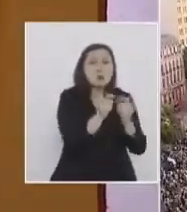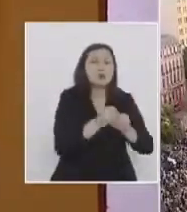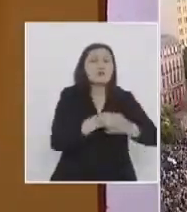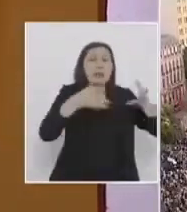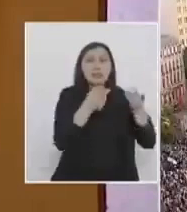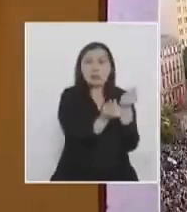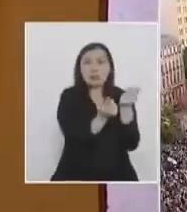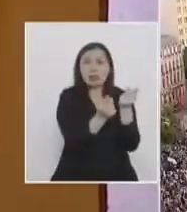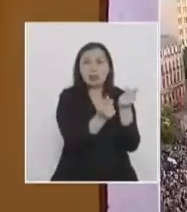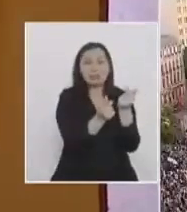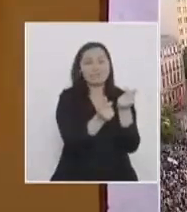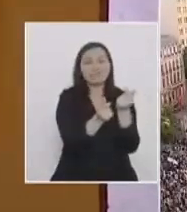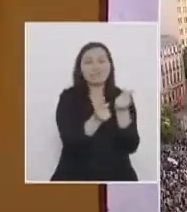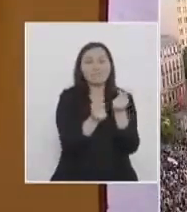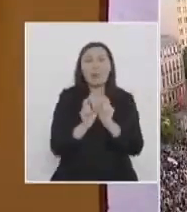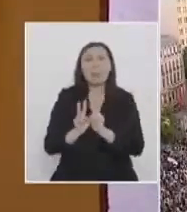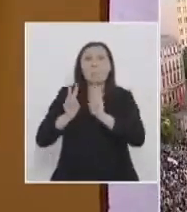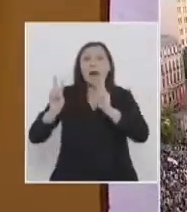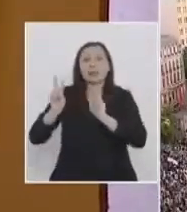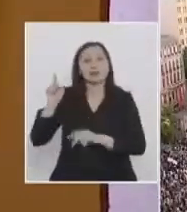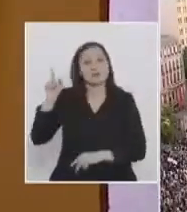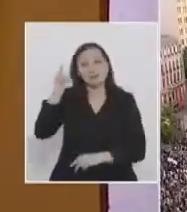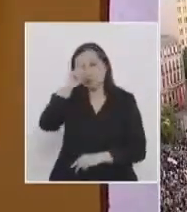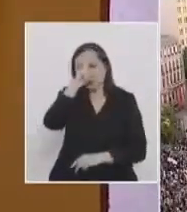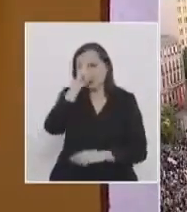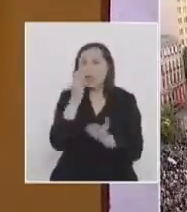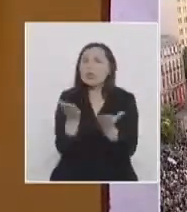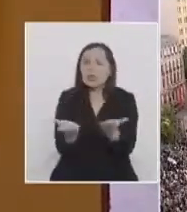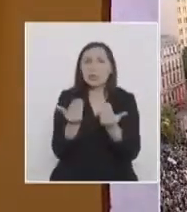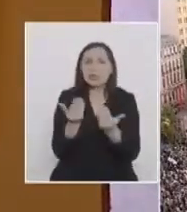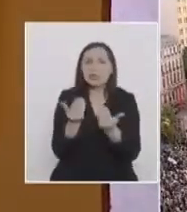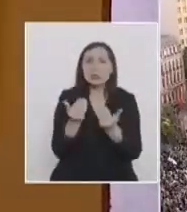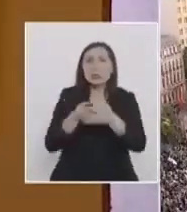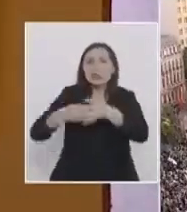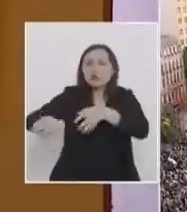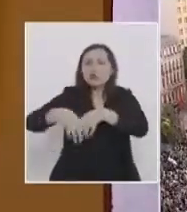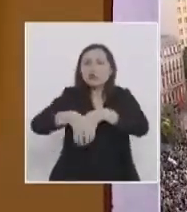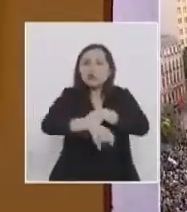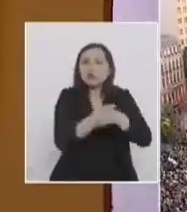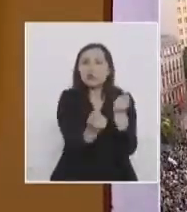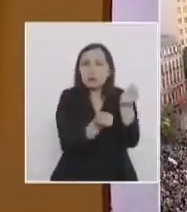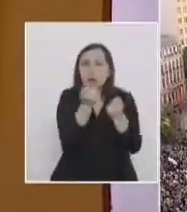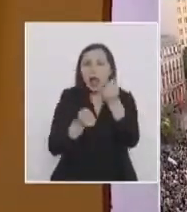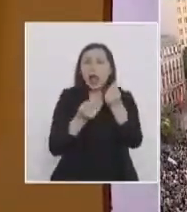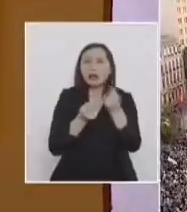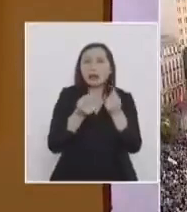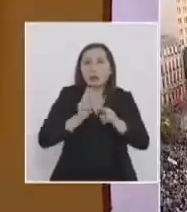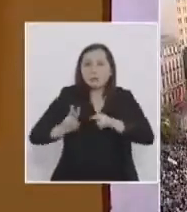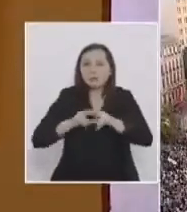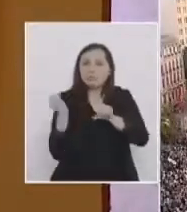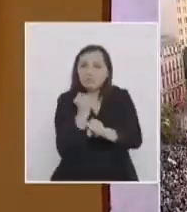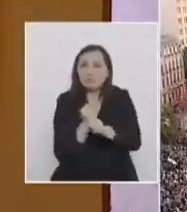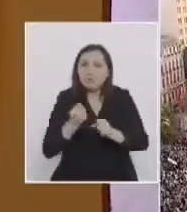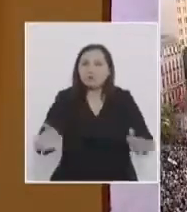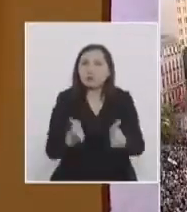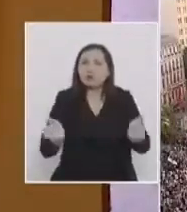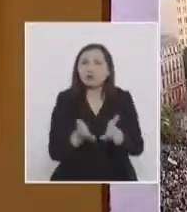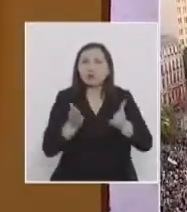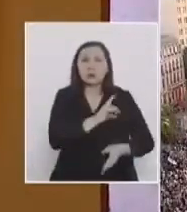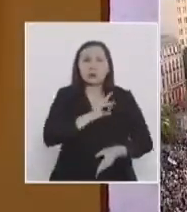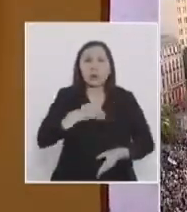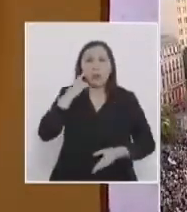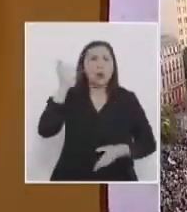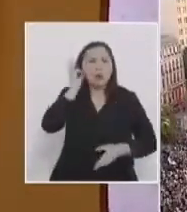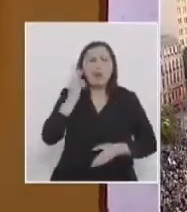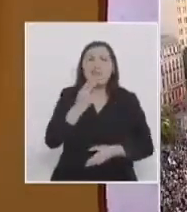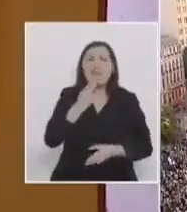pocos, la paz es muy difícil. Necesitamos redistribuir la riqueza que producen los chilenos y chilenas, que producen